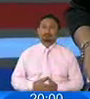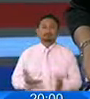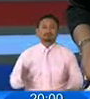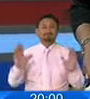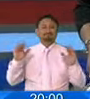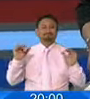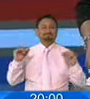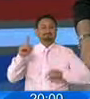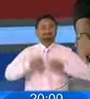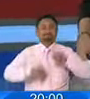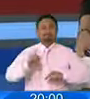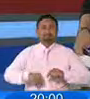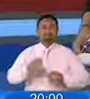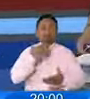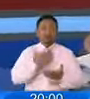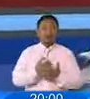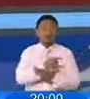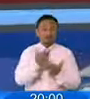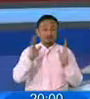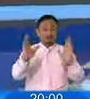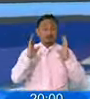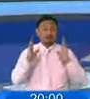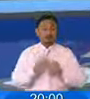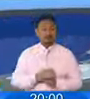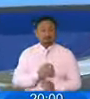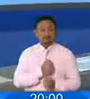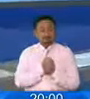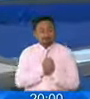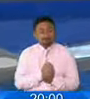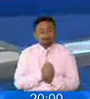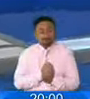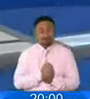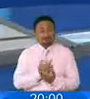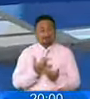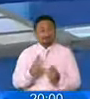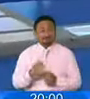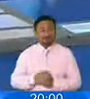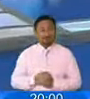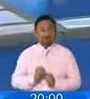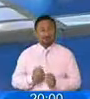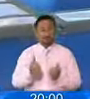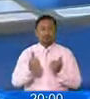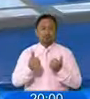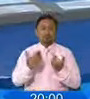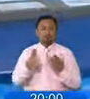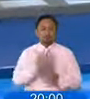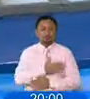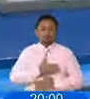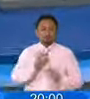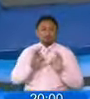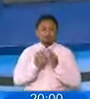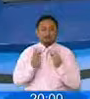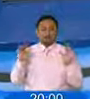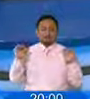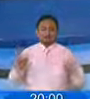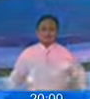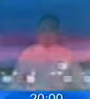Nos despedimos, amigos. Gracias por la compañía, sintonía y también el cariño. Un buen fin de semana. Un abrazo grande.